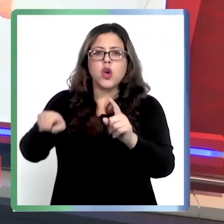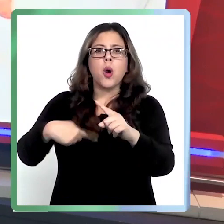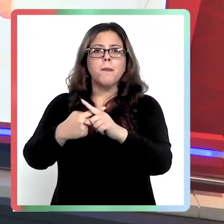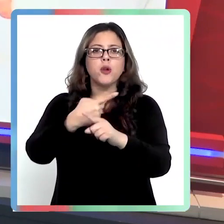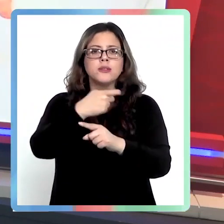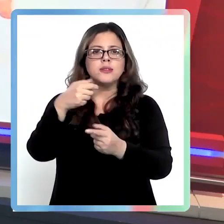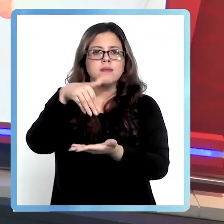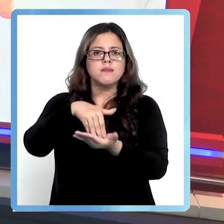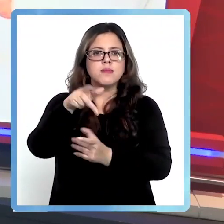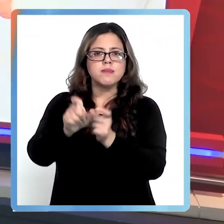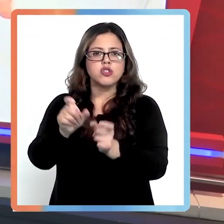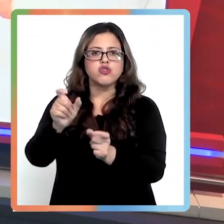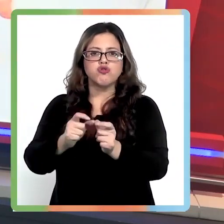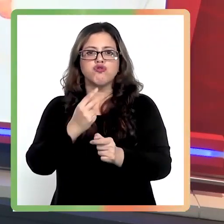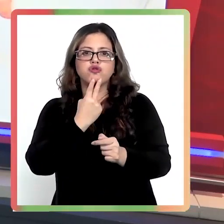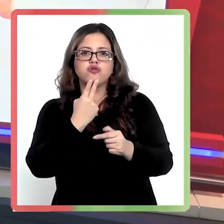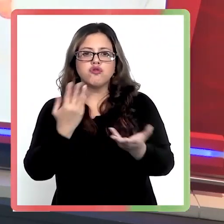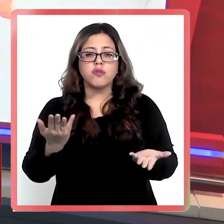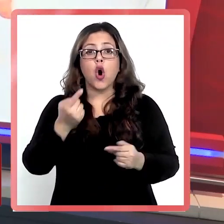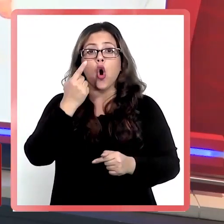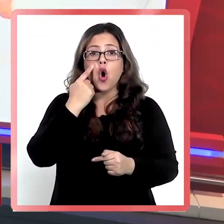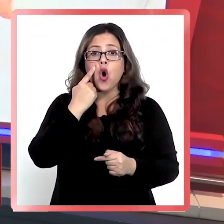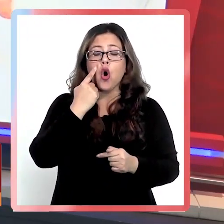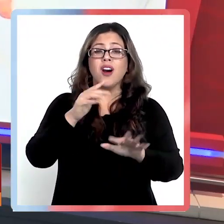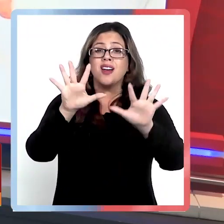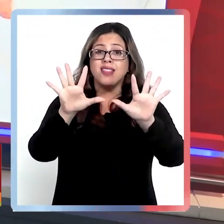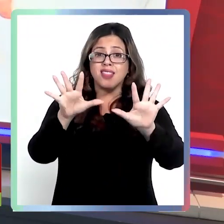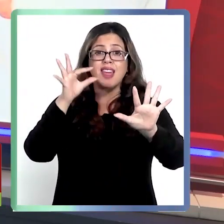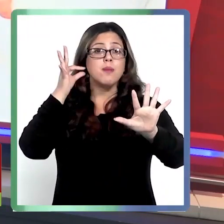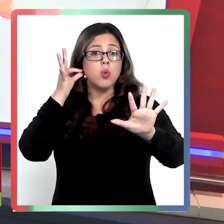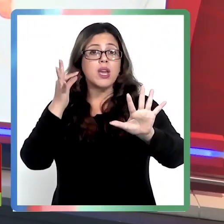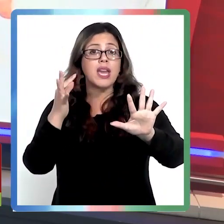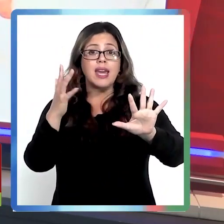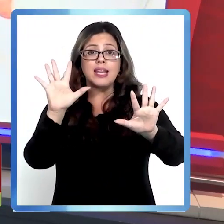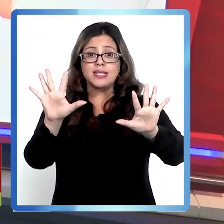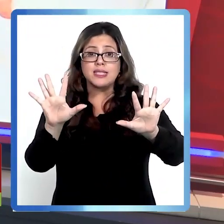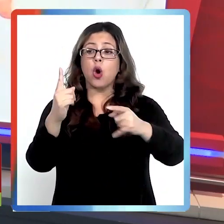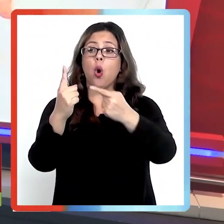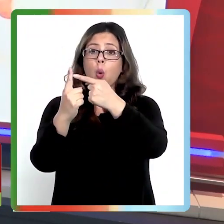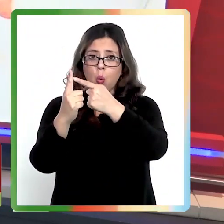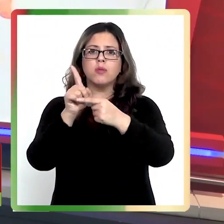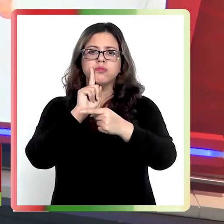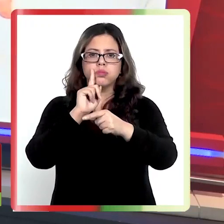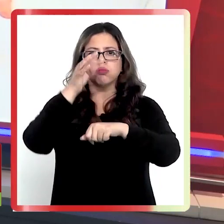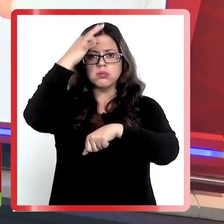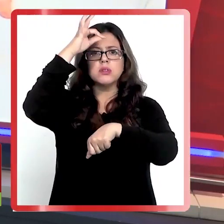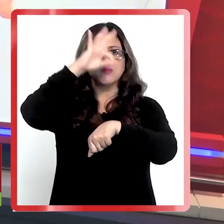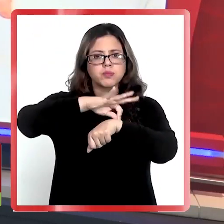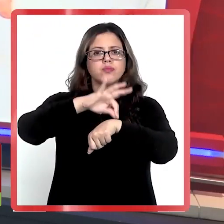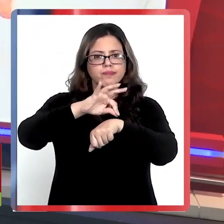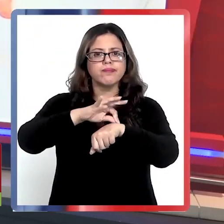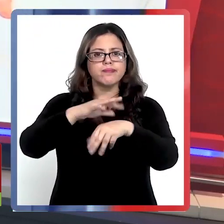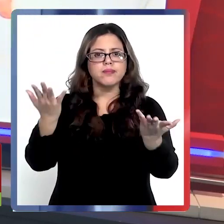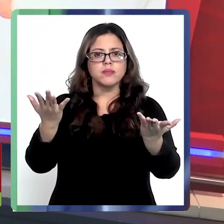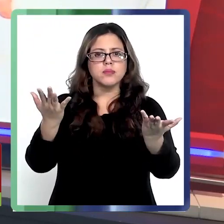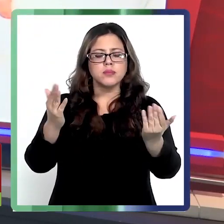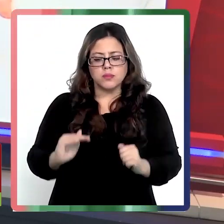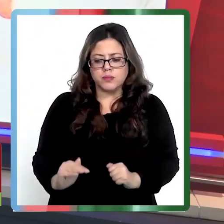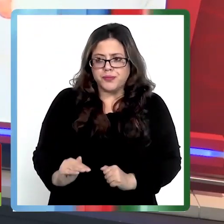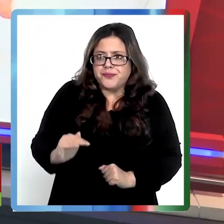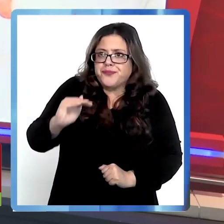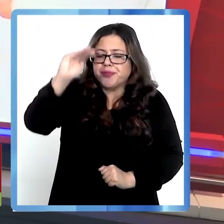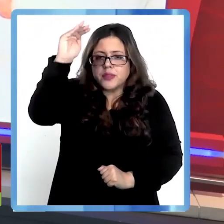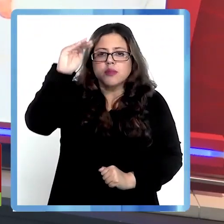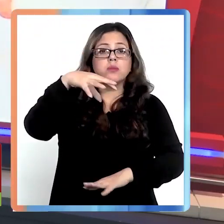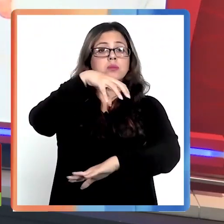casos por cada 100.000 habitantes. Mucha atención, una de cada 10 mujeres va a desarrollar esta enfermedad en algún momento de su